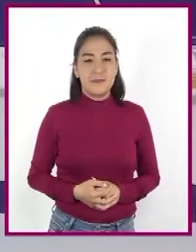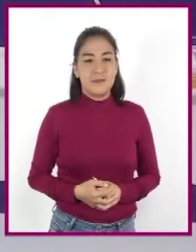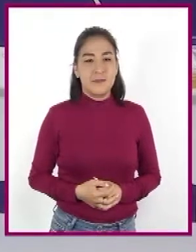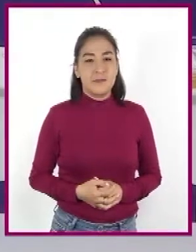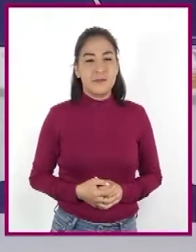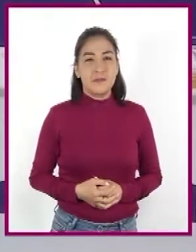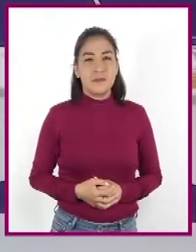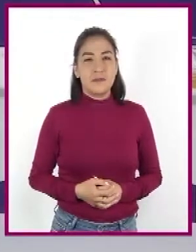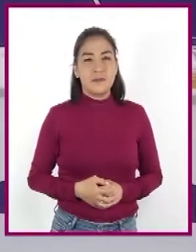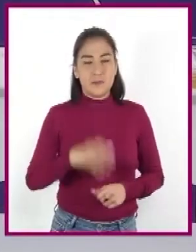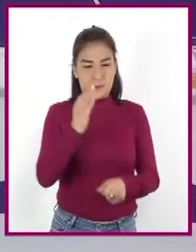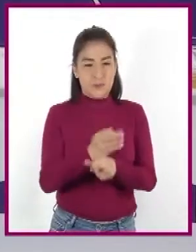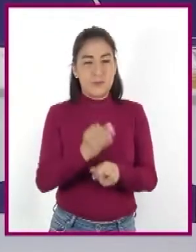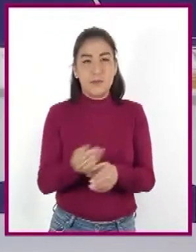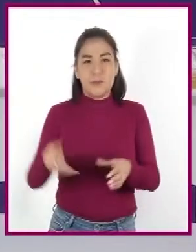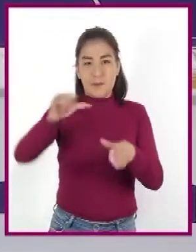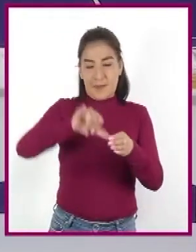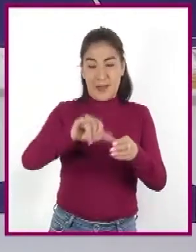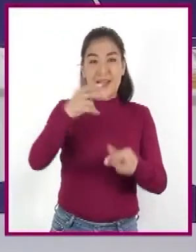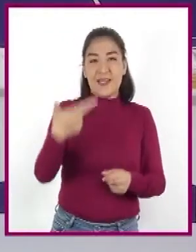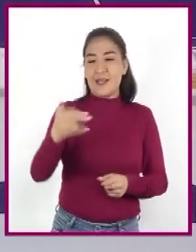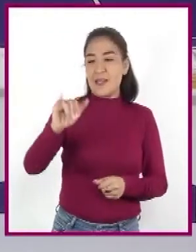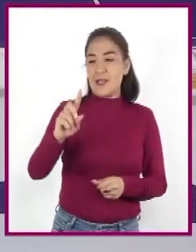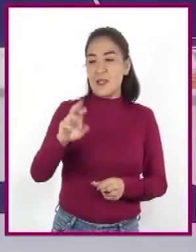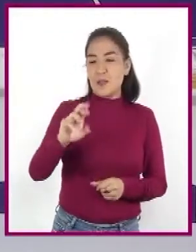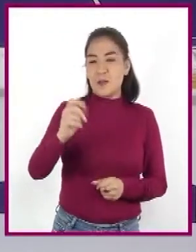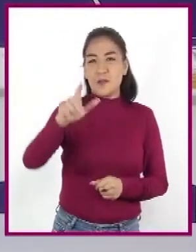Oye, Vamos con hidróxido de sodio.